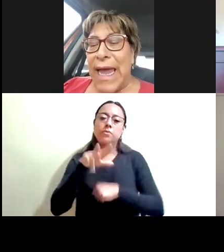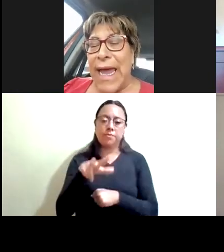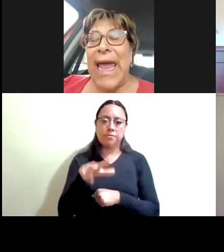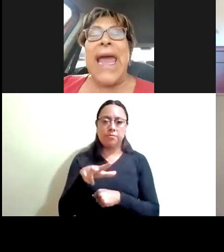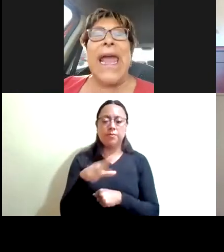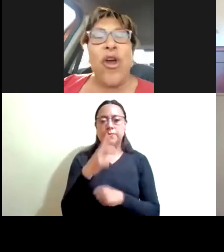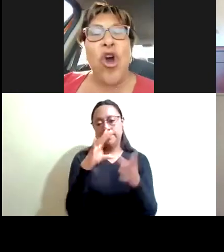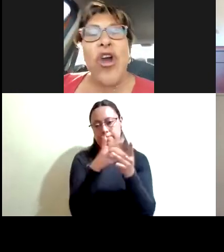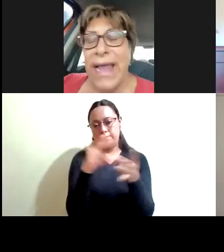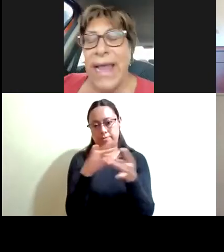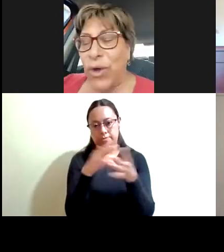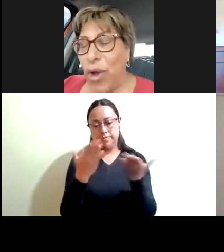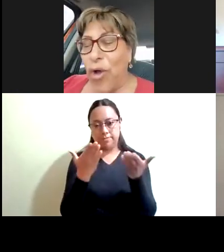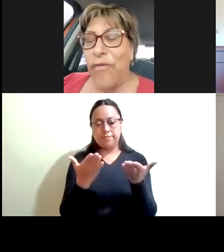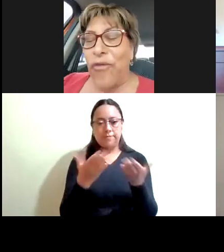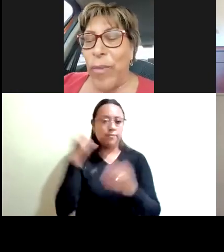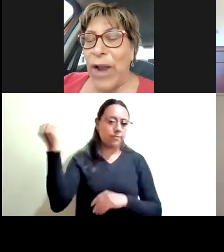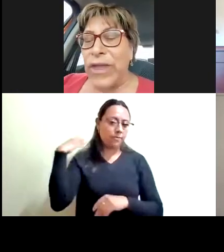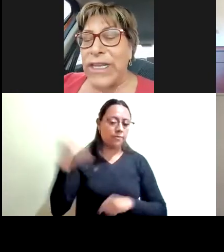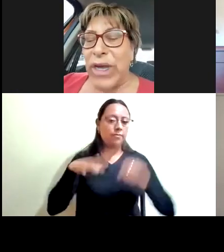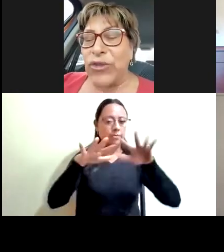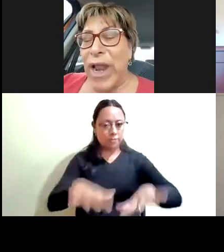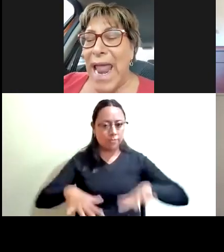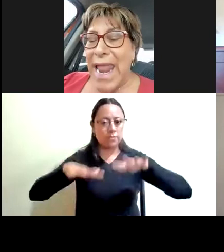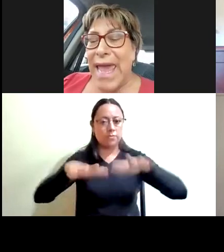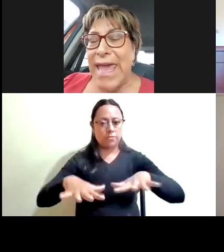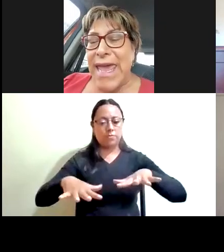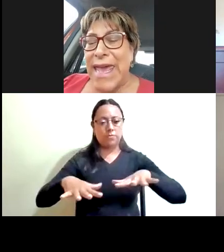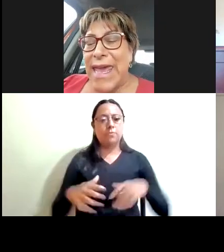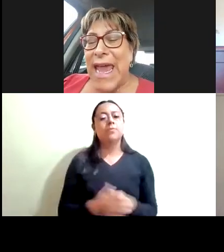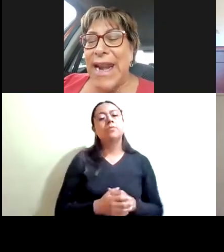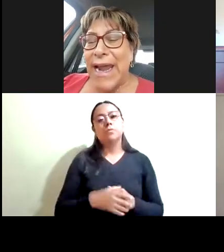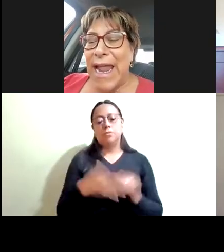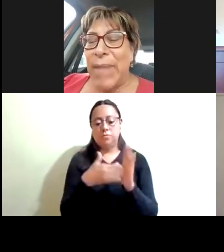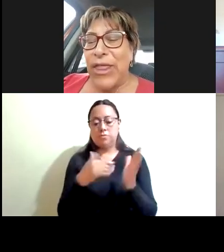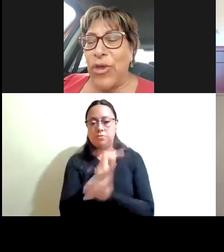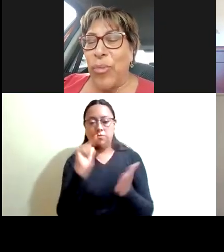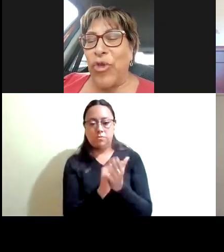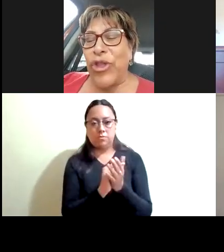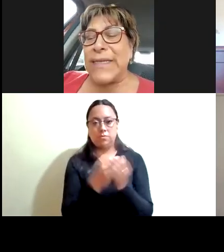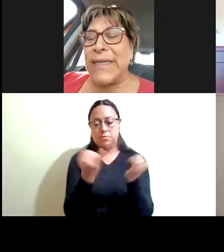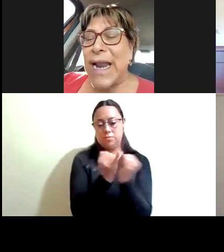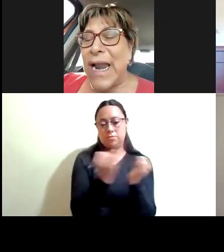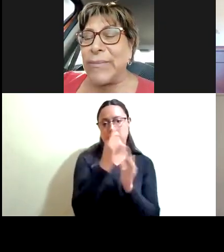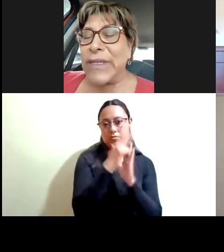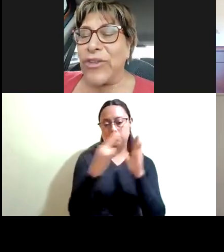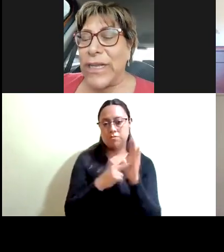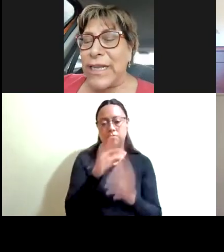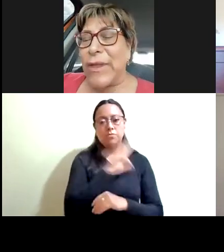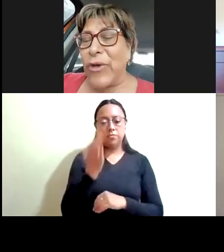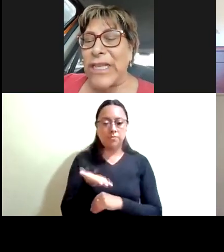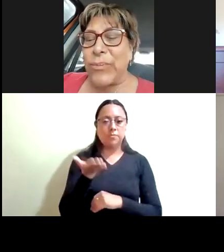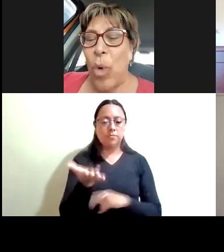establece que el Congreso, conforme a lo dispuesto en la ley y el reglamento podrá citar a las